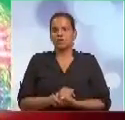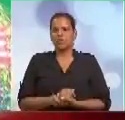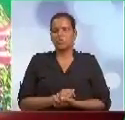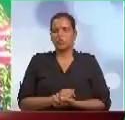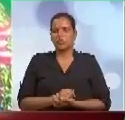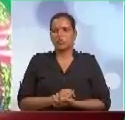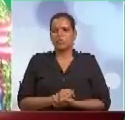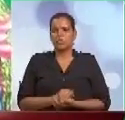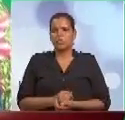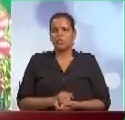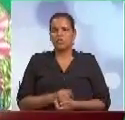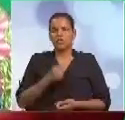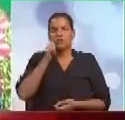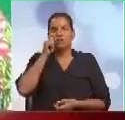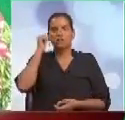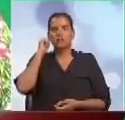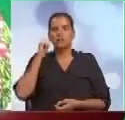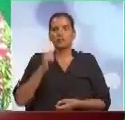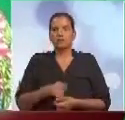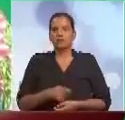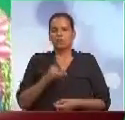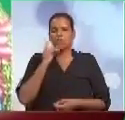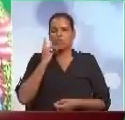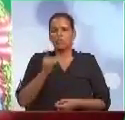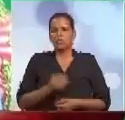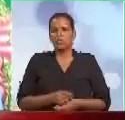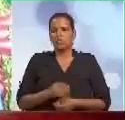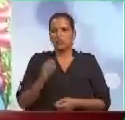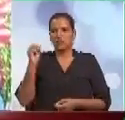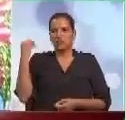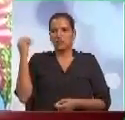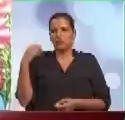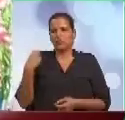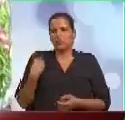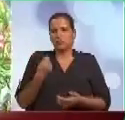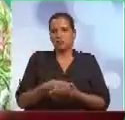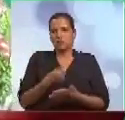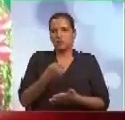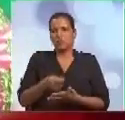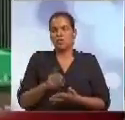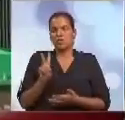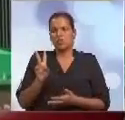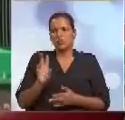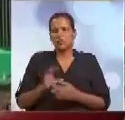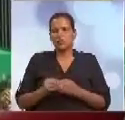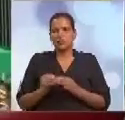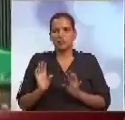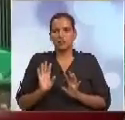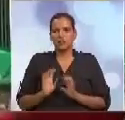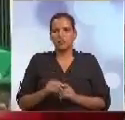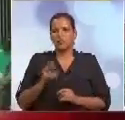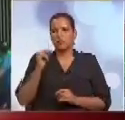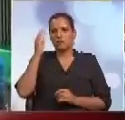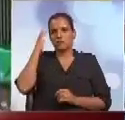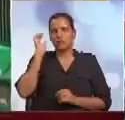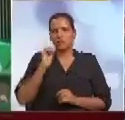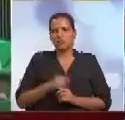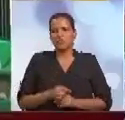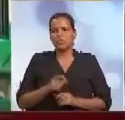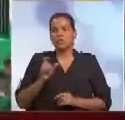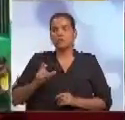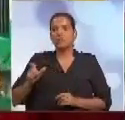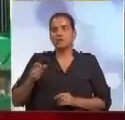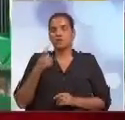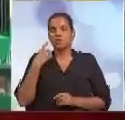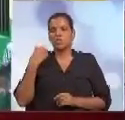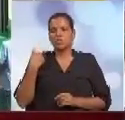también. Ayer me supo explicar un joven que era $2 mensual, más no sé. Si una trabajadora del hogar es